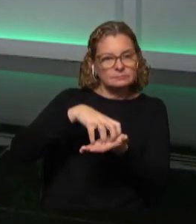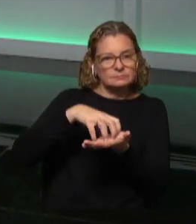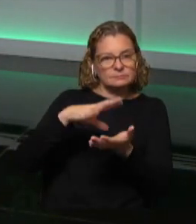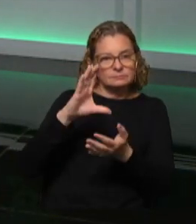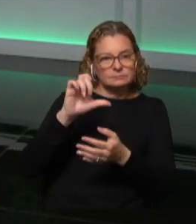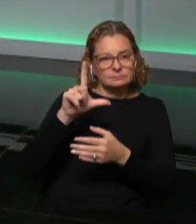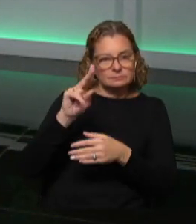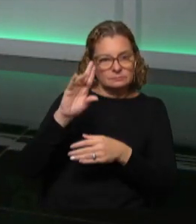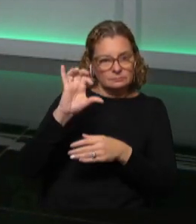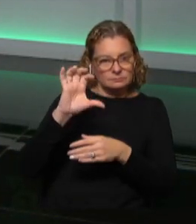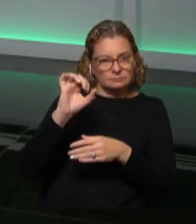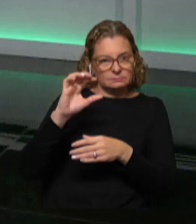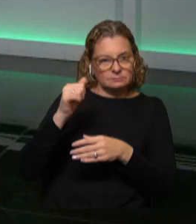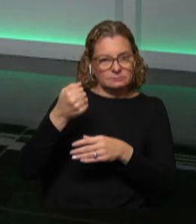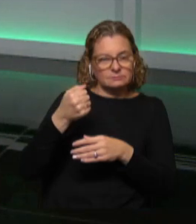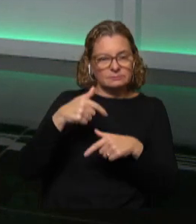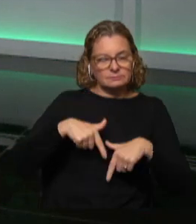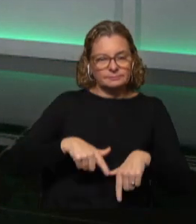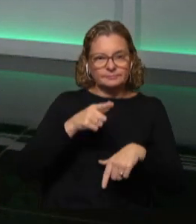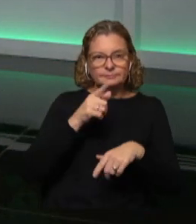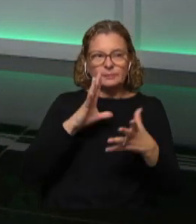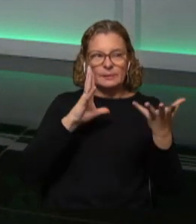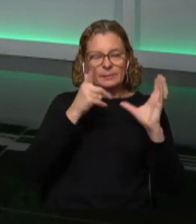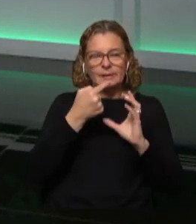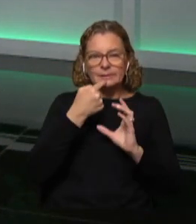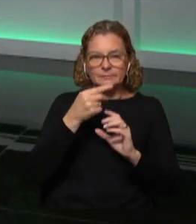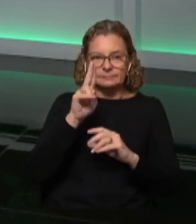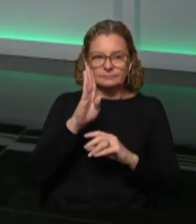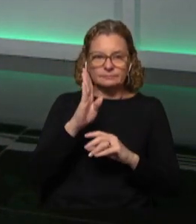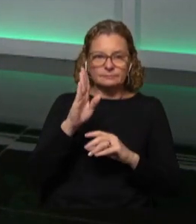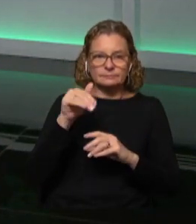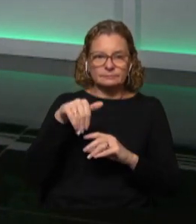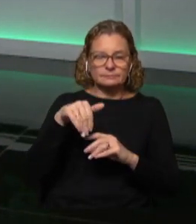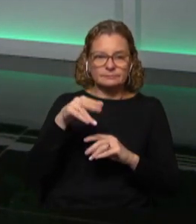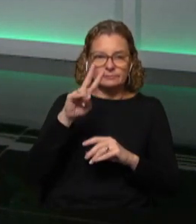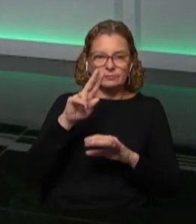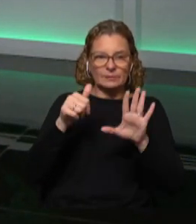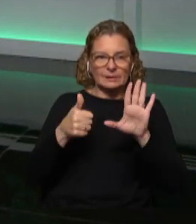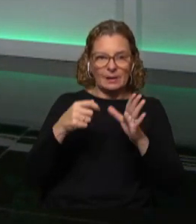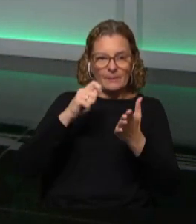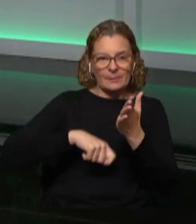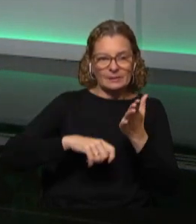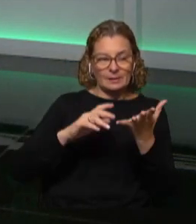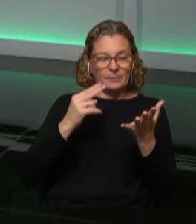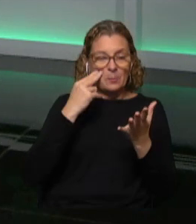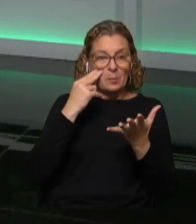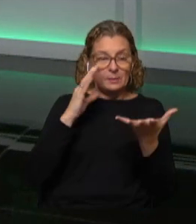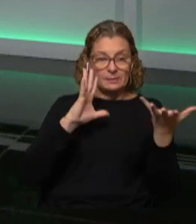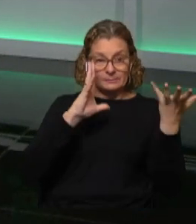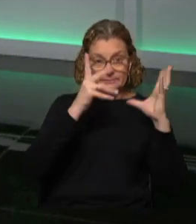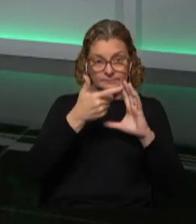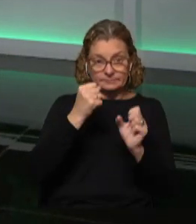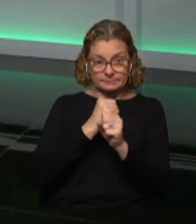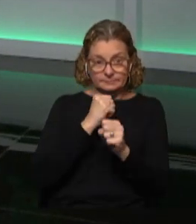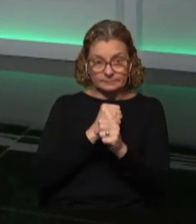el Ministerio de Ambiente nos confirmaron que UPM tuvo unas 26 multas ambientales en su